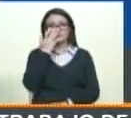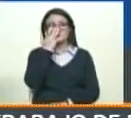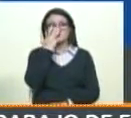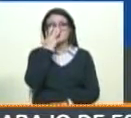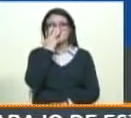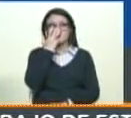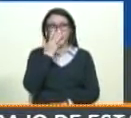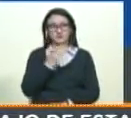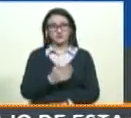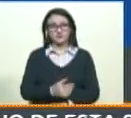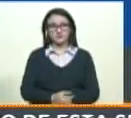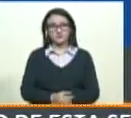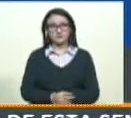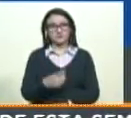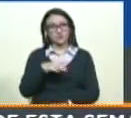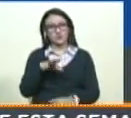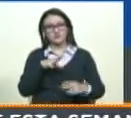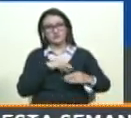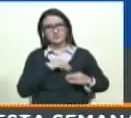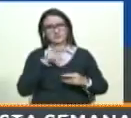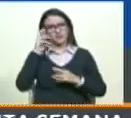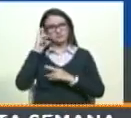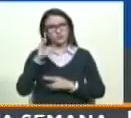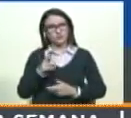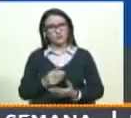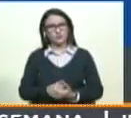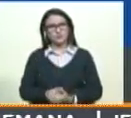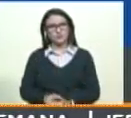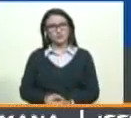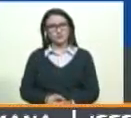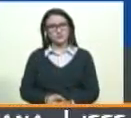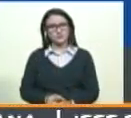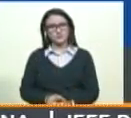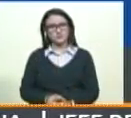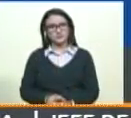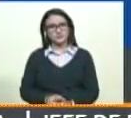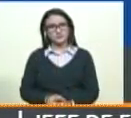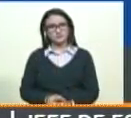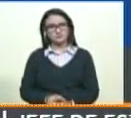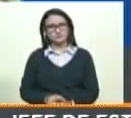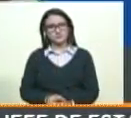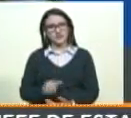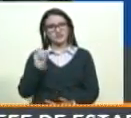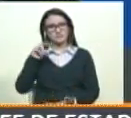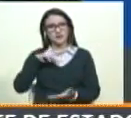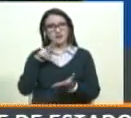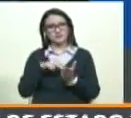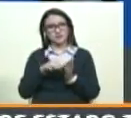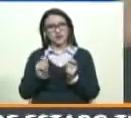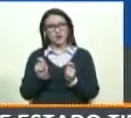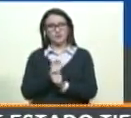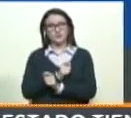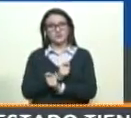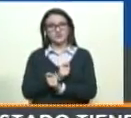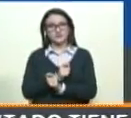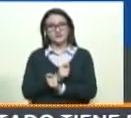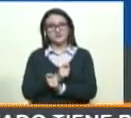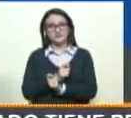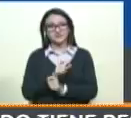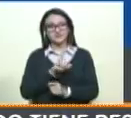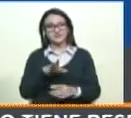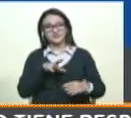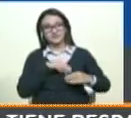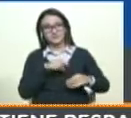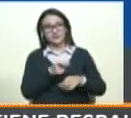pretenden desconocer, reconocer, no reconocieron unos países la Asamblea Nacional Constituyente, hay unos que no querían reconocer a